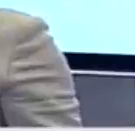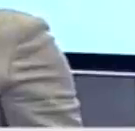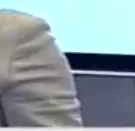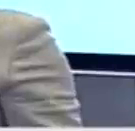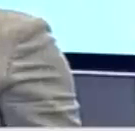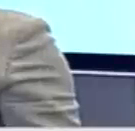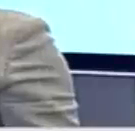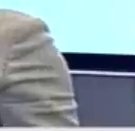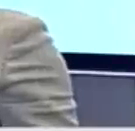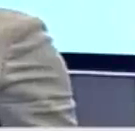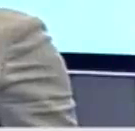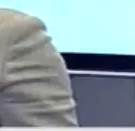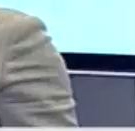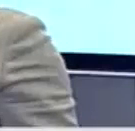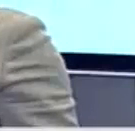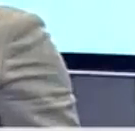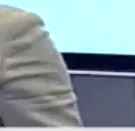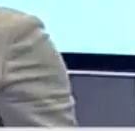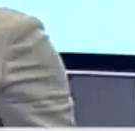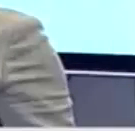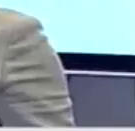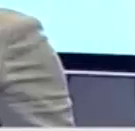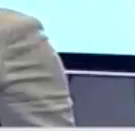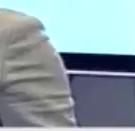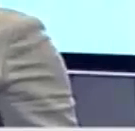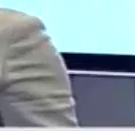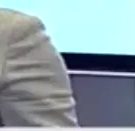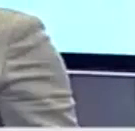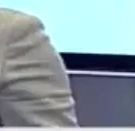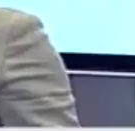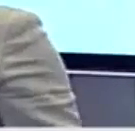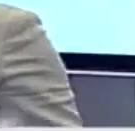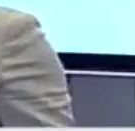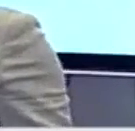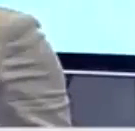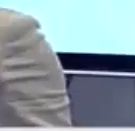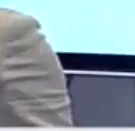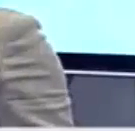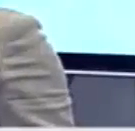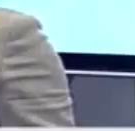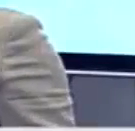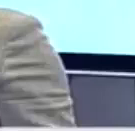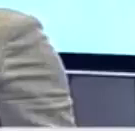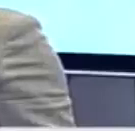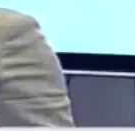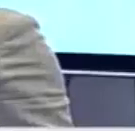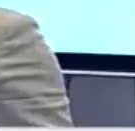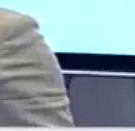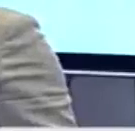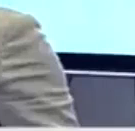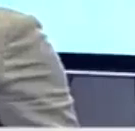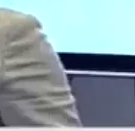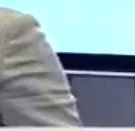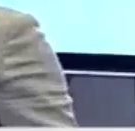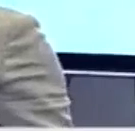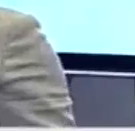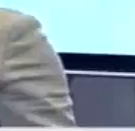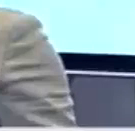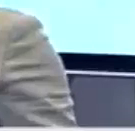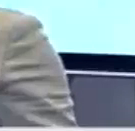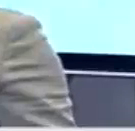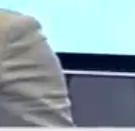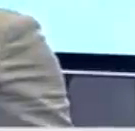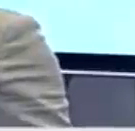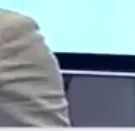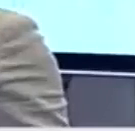temático sobre territorio incluyente, cohesión social y desarrollo sustentable. Cabe señalar que con esta mesa de trabajo, como lo